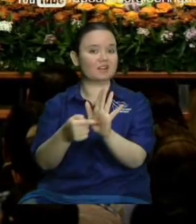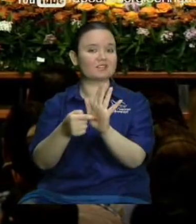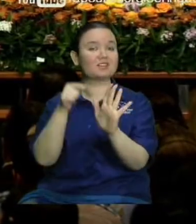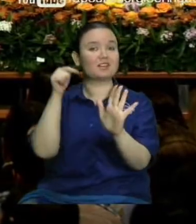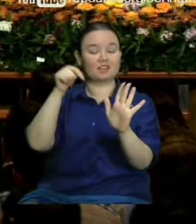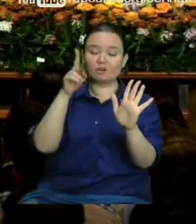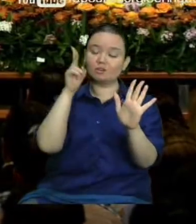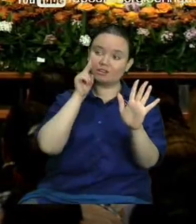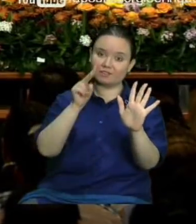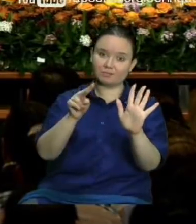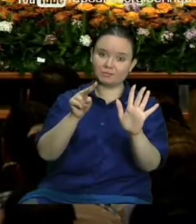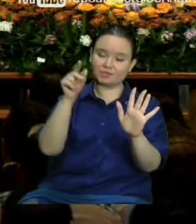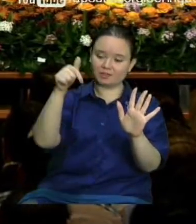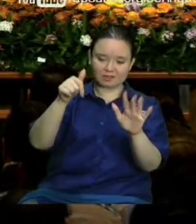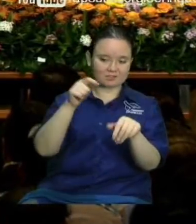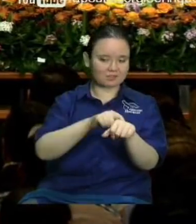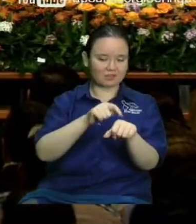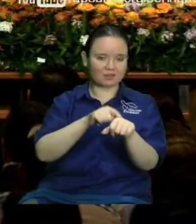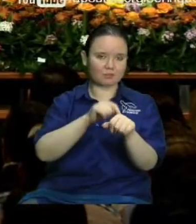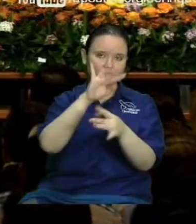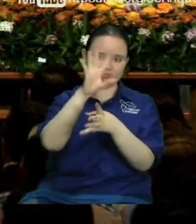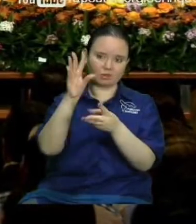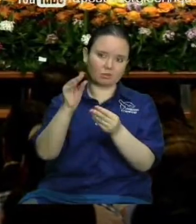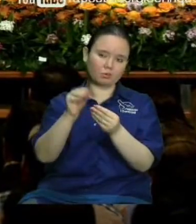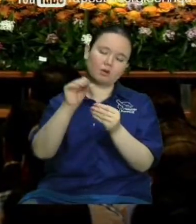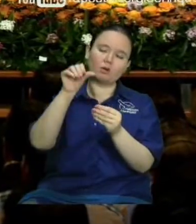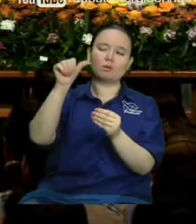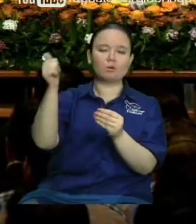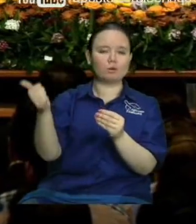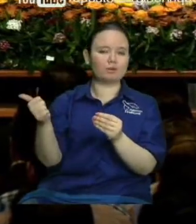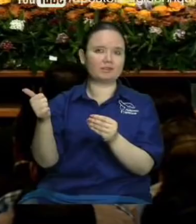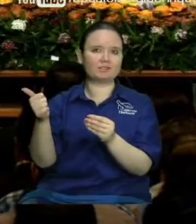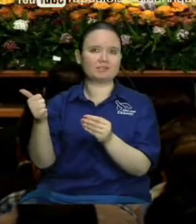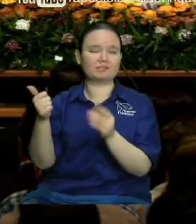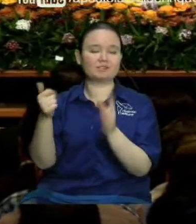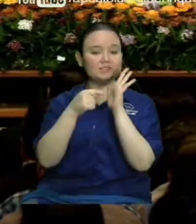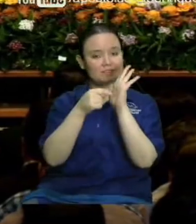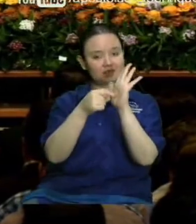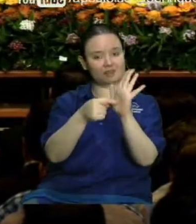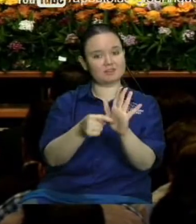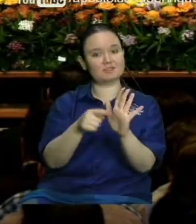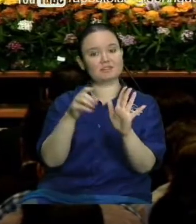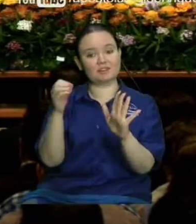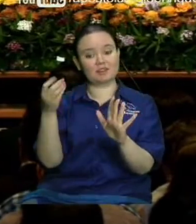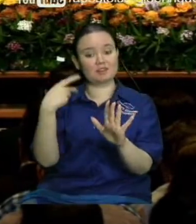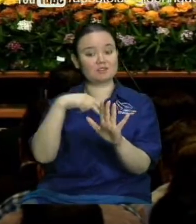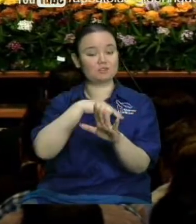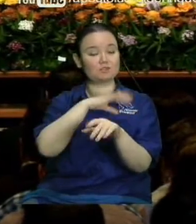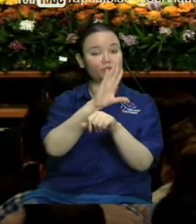ahora, pero en este tiempo se conjugan con otros, que con otras señales que nos hacen ver